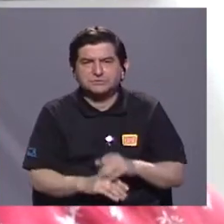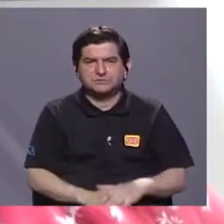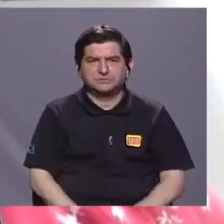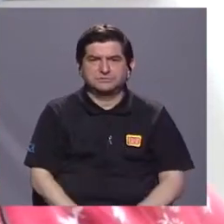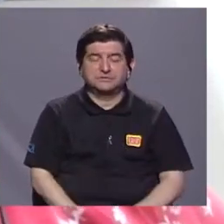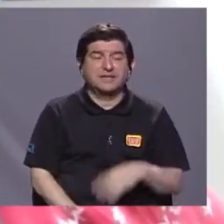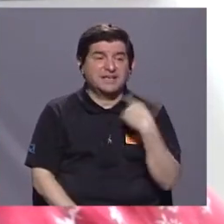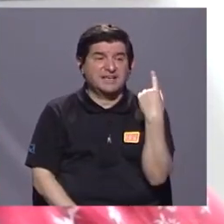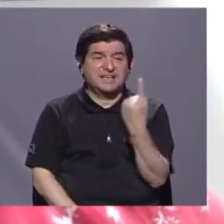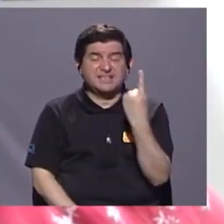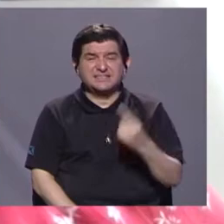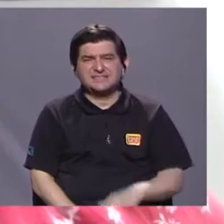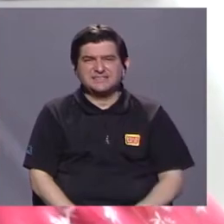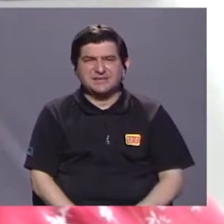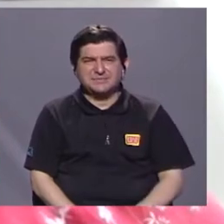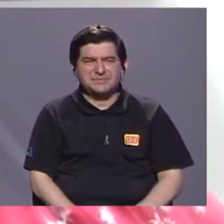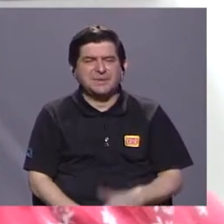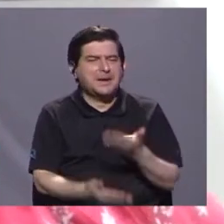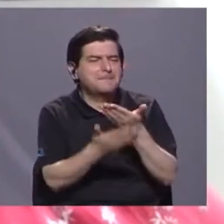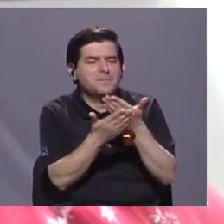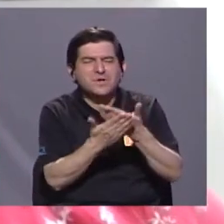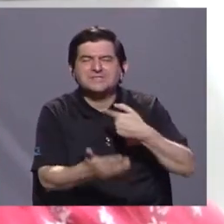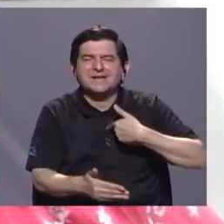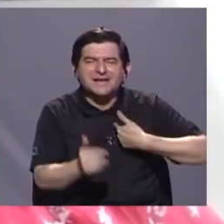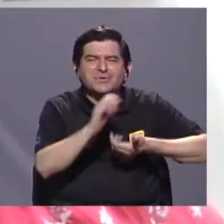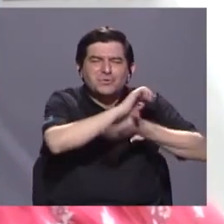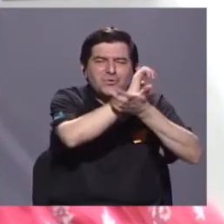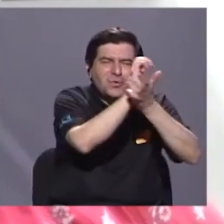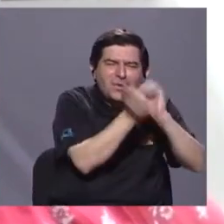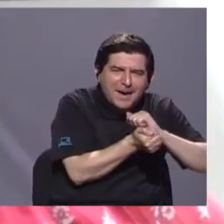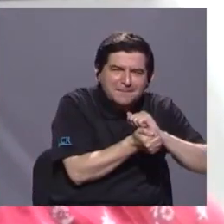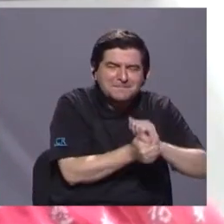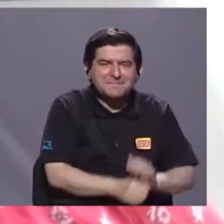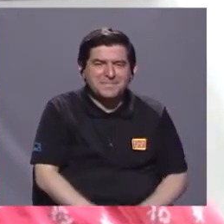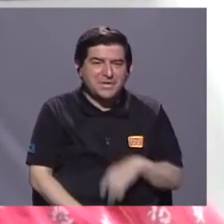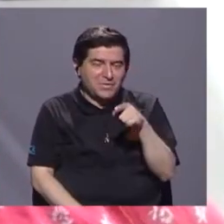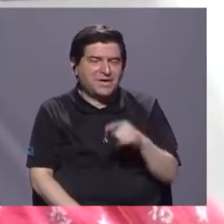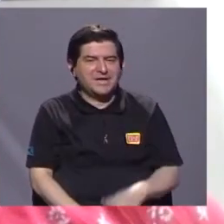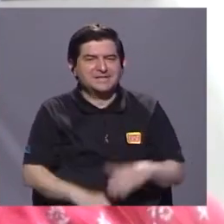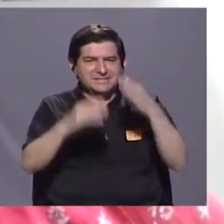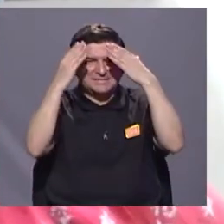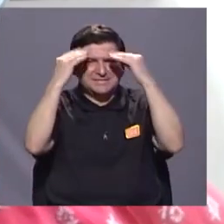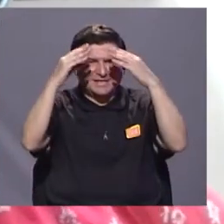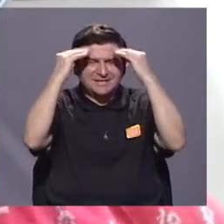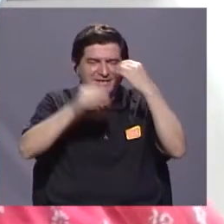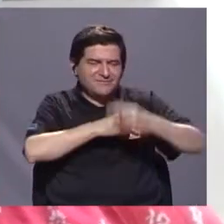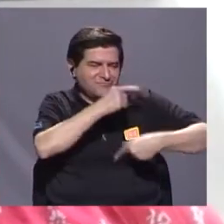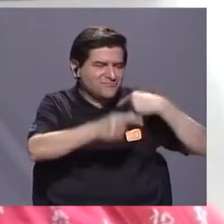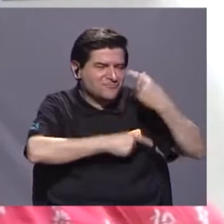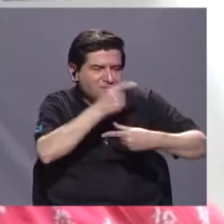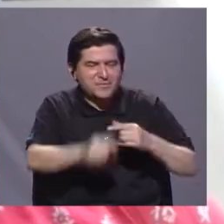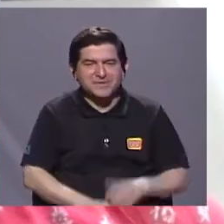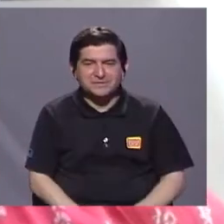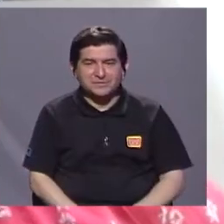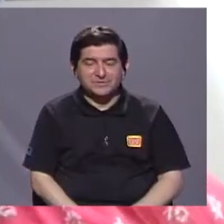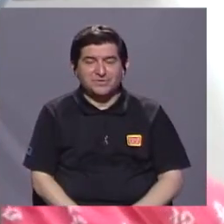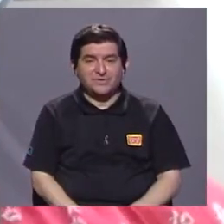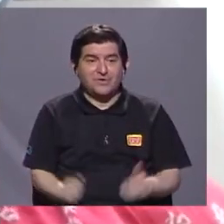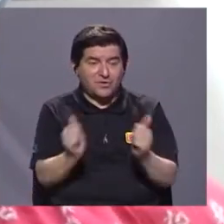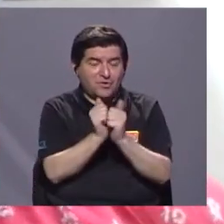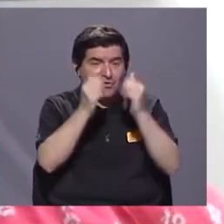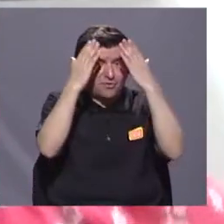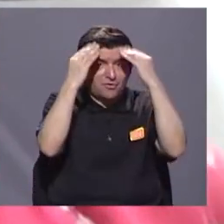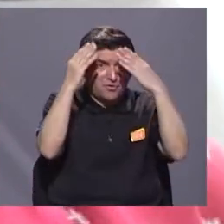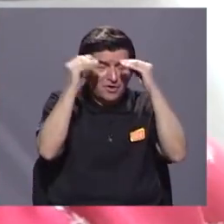siempre hay señas de que uno modificó ese genoma o ese o esa información genética entonces con esta información que uno obtuvo